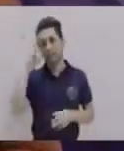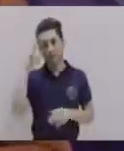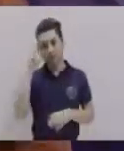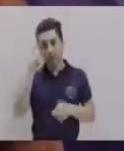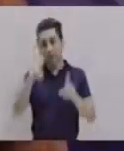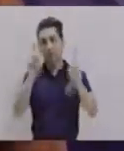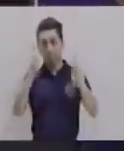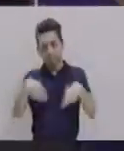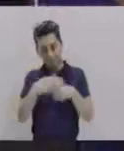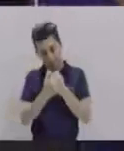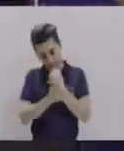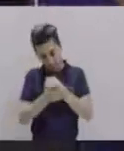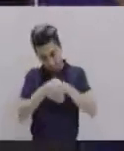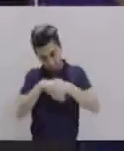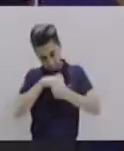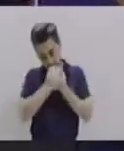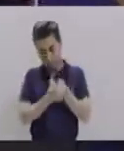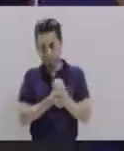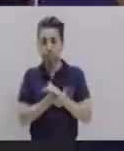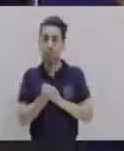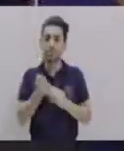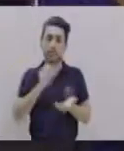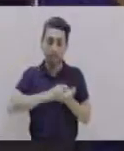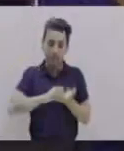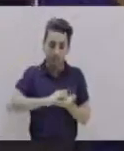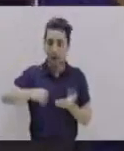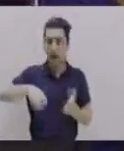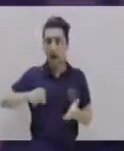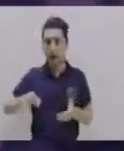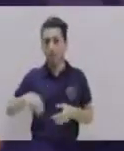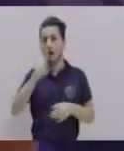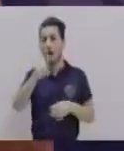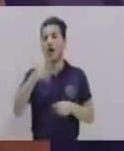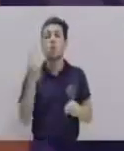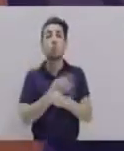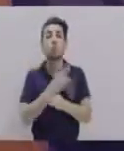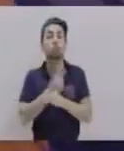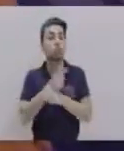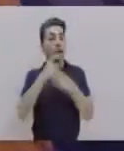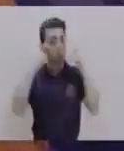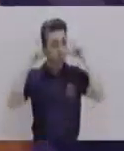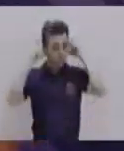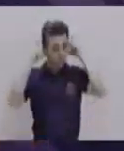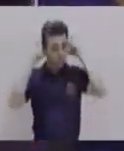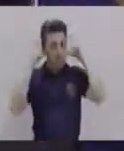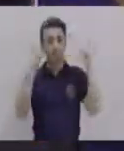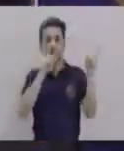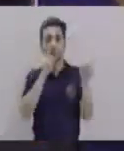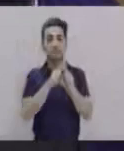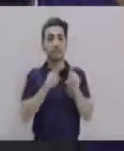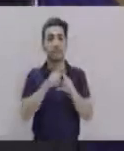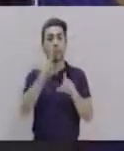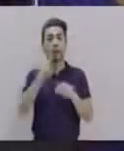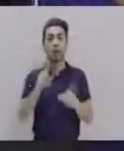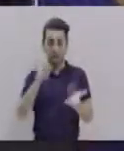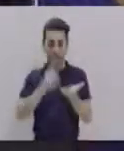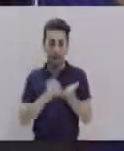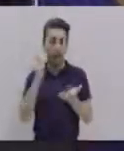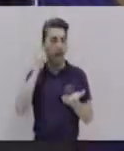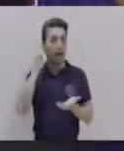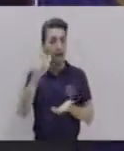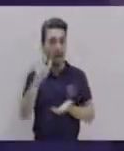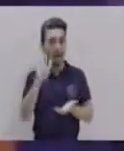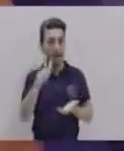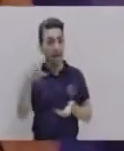Recuerda lavar tus manos constantemente con agua y jabón, el uso de mascarilla y de alcohol